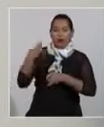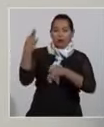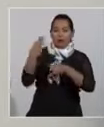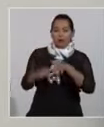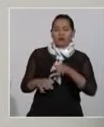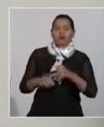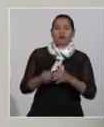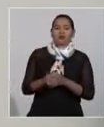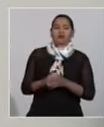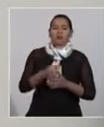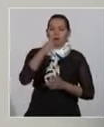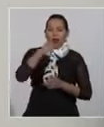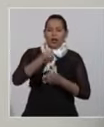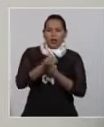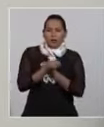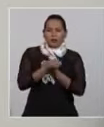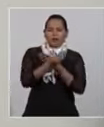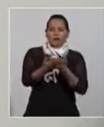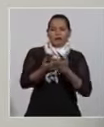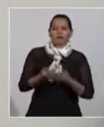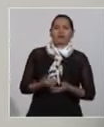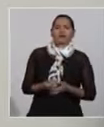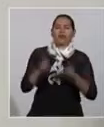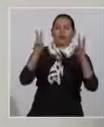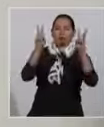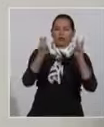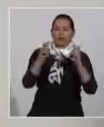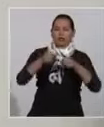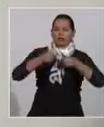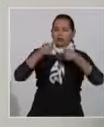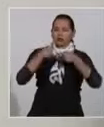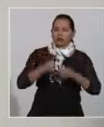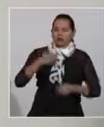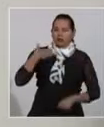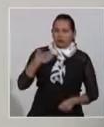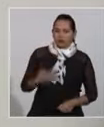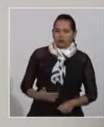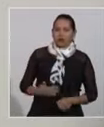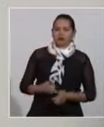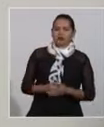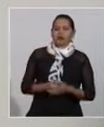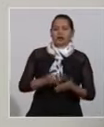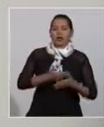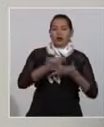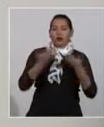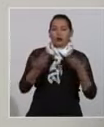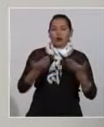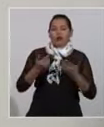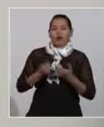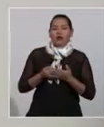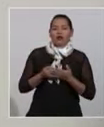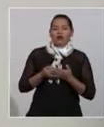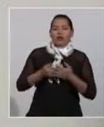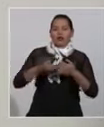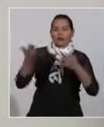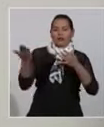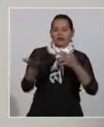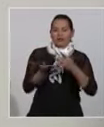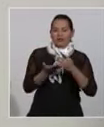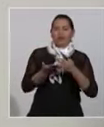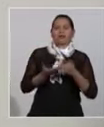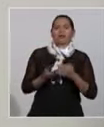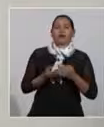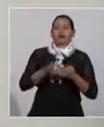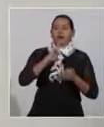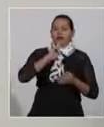de exposición en relación con el tema de seguridad y de justicia. Pasamos ahora a una etapa de réplica con